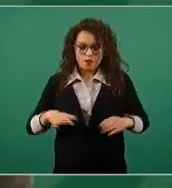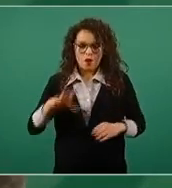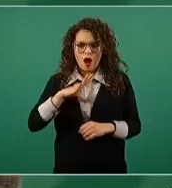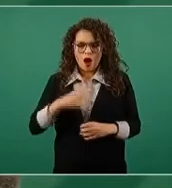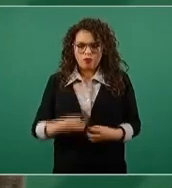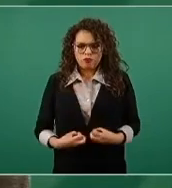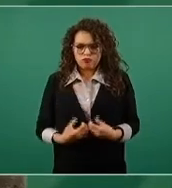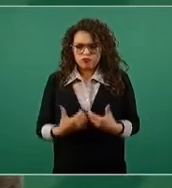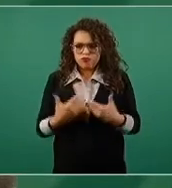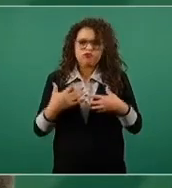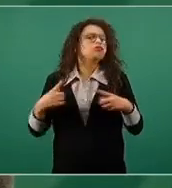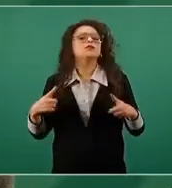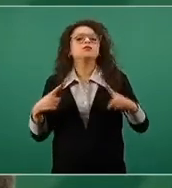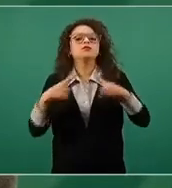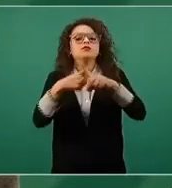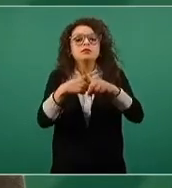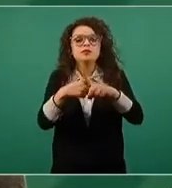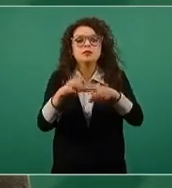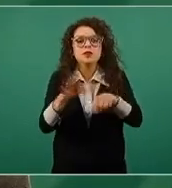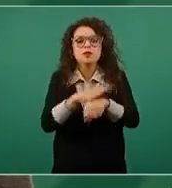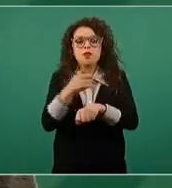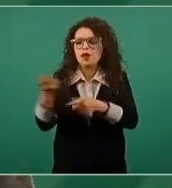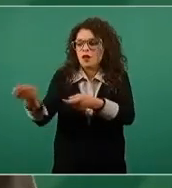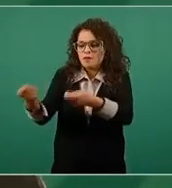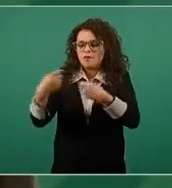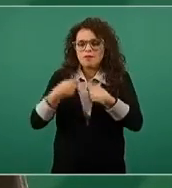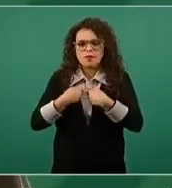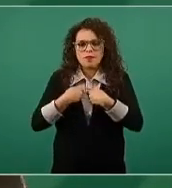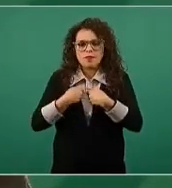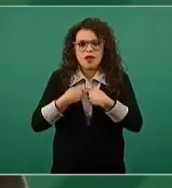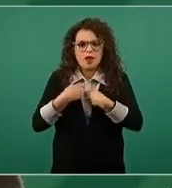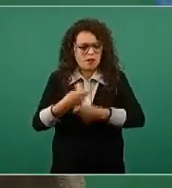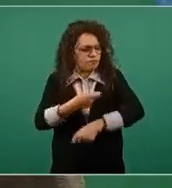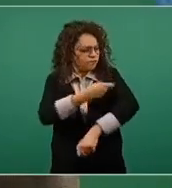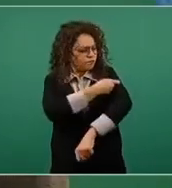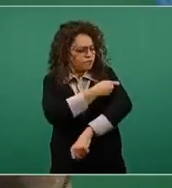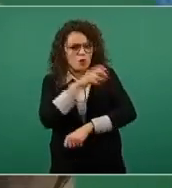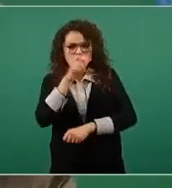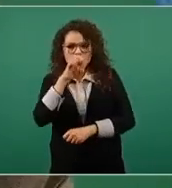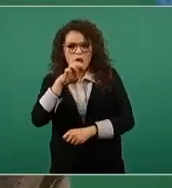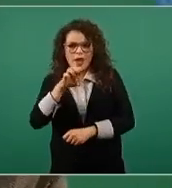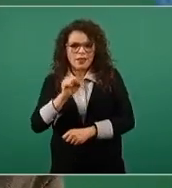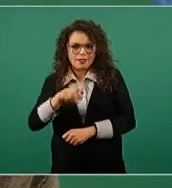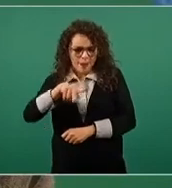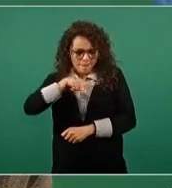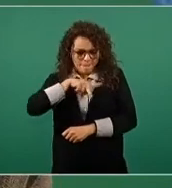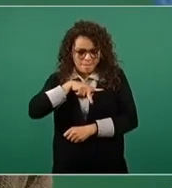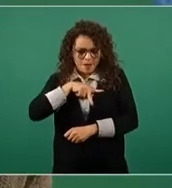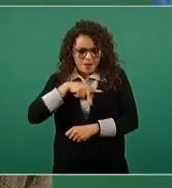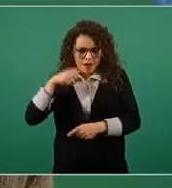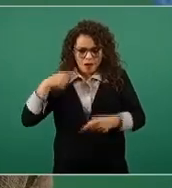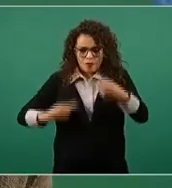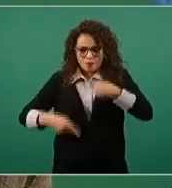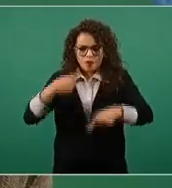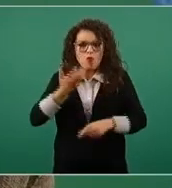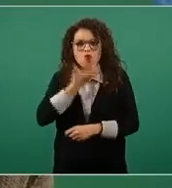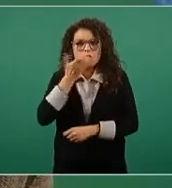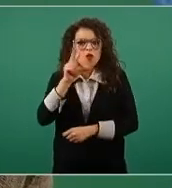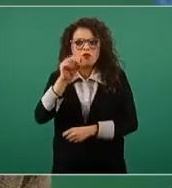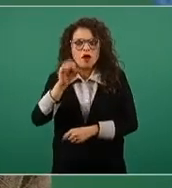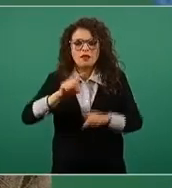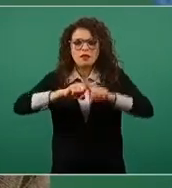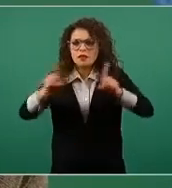a el hecho de recibir una sustancia que no es propia del cuerpo. En este caso, se trata de